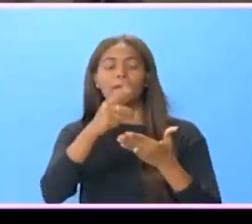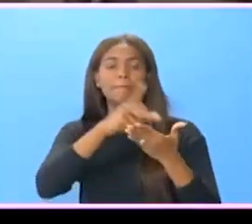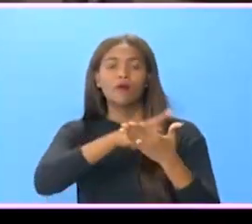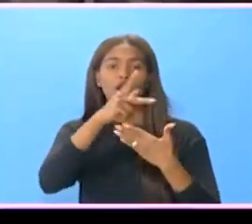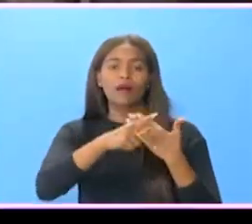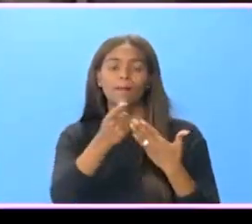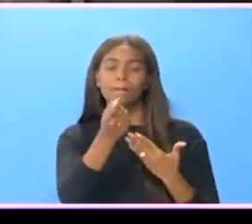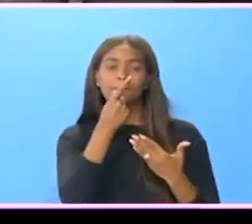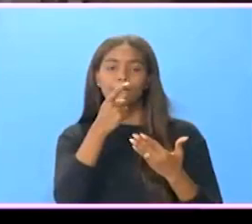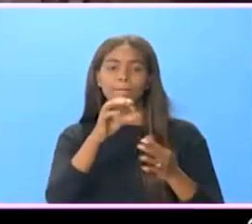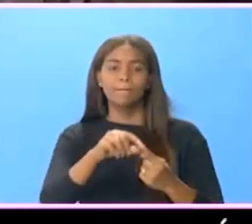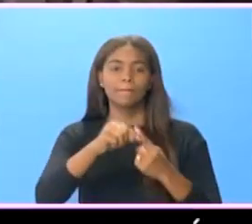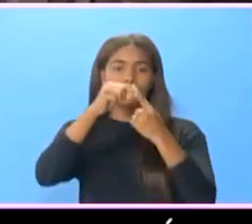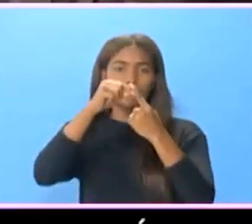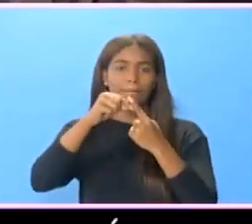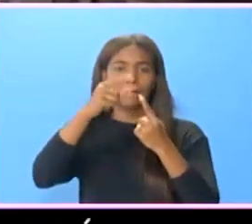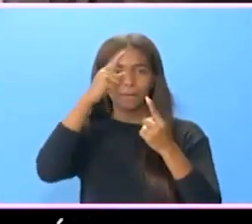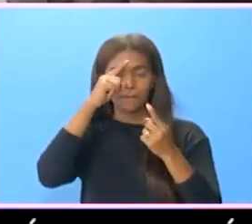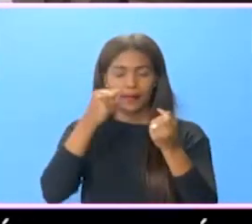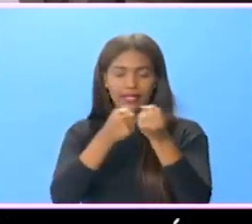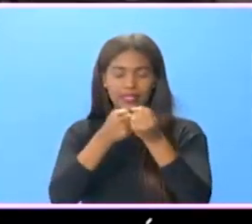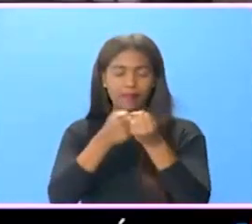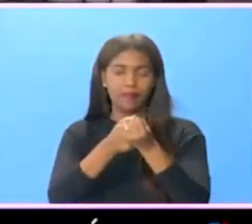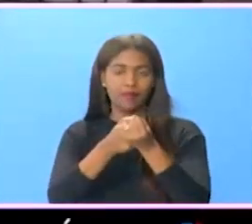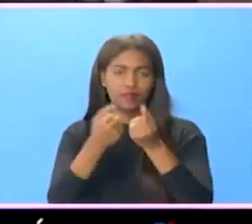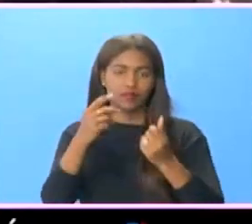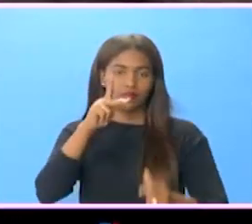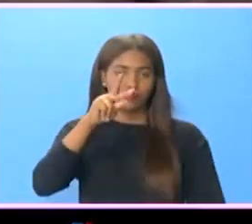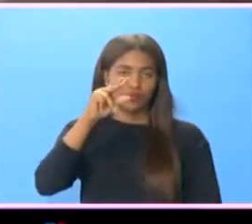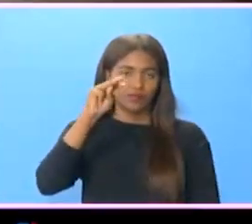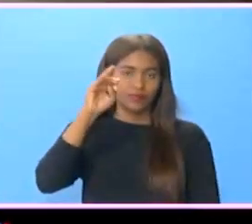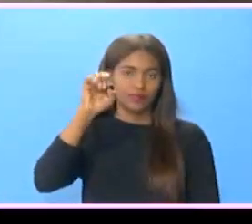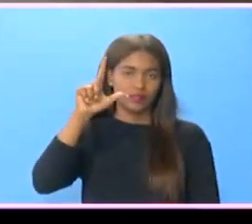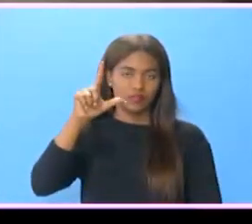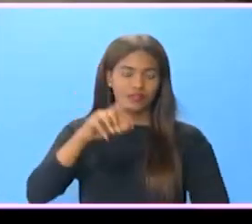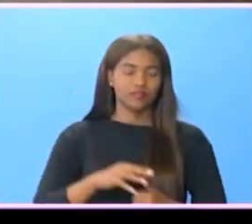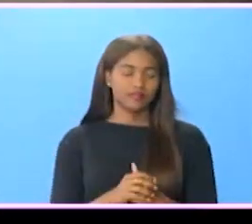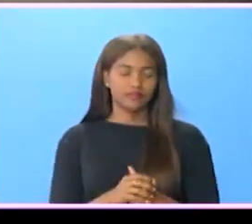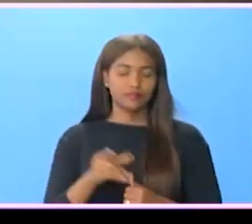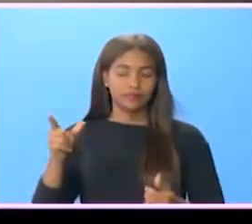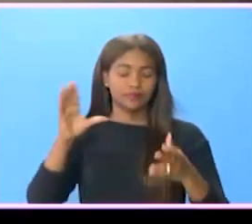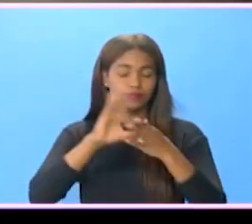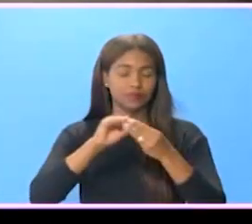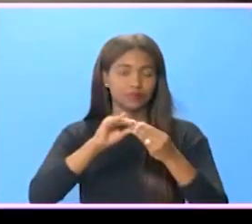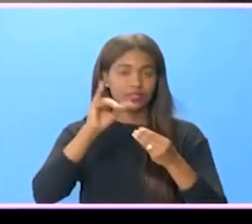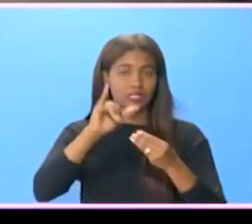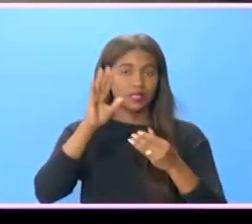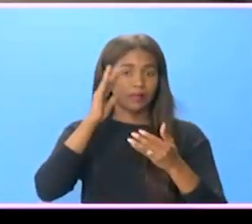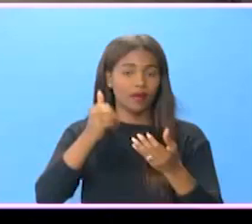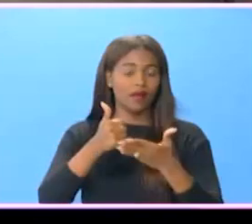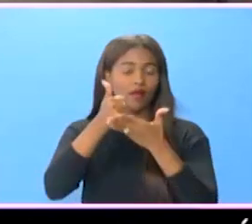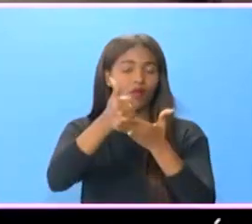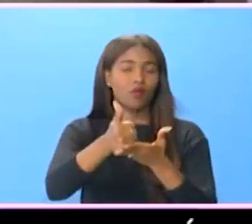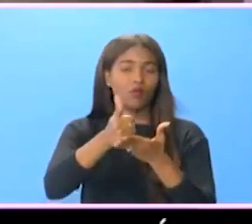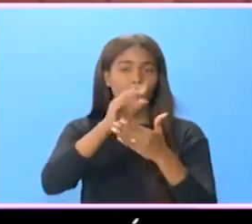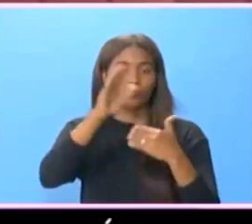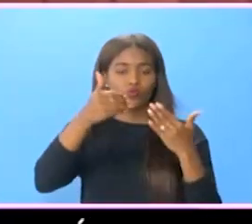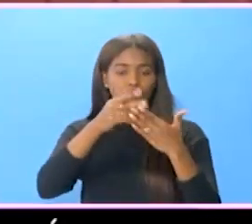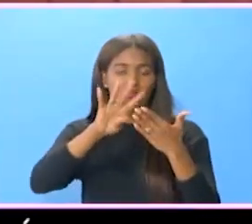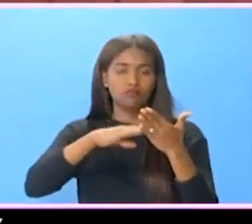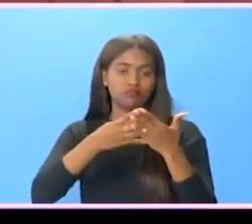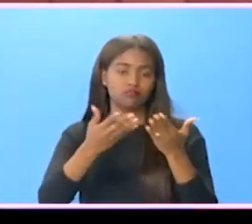Medicamentos Esenciales y Central de Apoyo Logístico, PROMESECAL, quien adelantó que esto va en dirección a lo cronometrado.